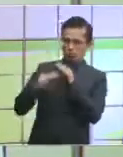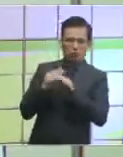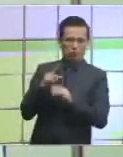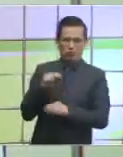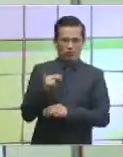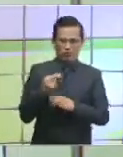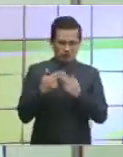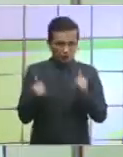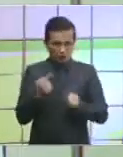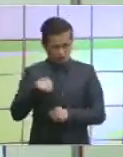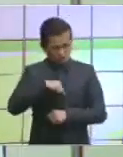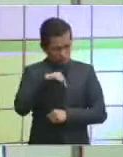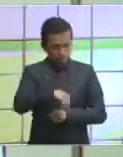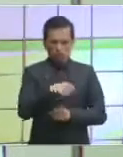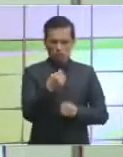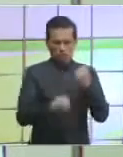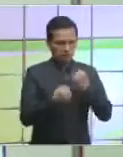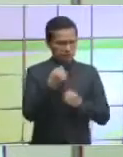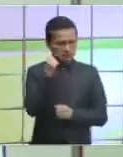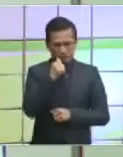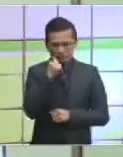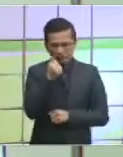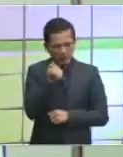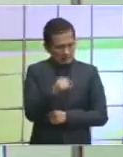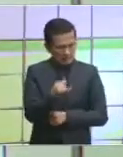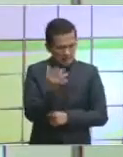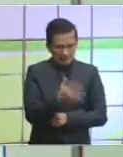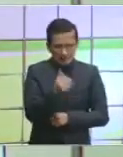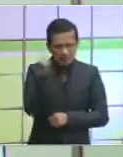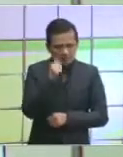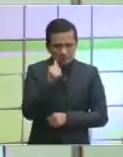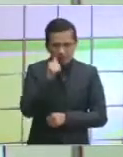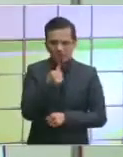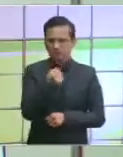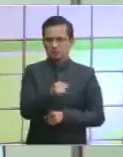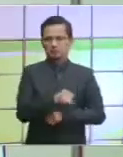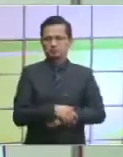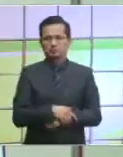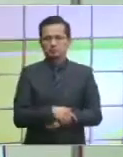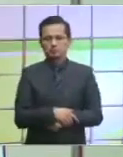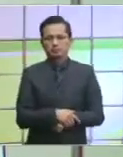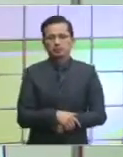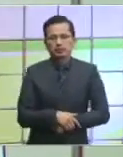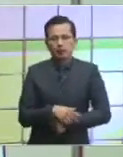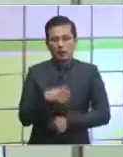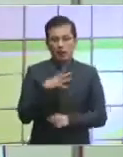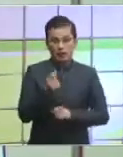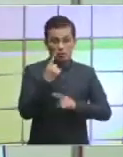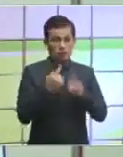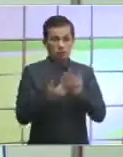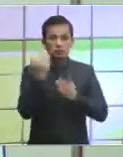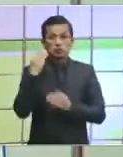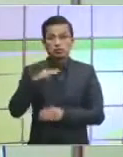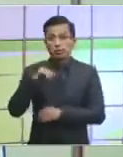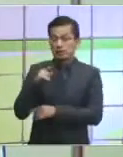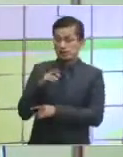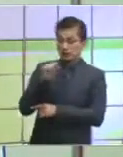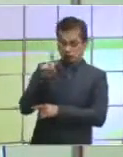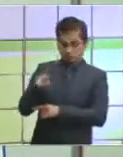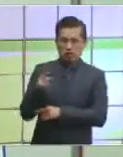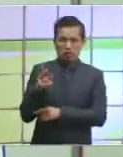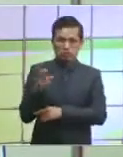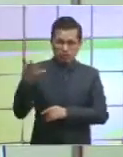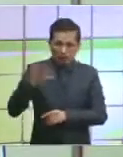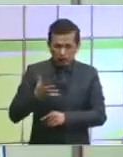en la corte todos por qué porque así siempre se ha hecho no hay otra razón para mí ministros que fueron de una enorme importancia lo hacía